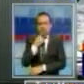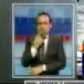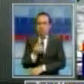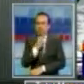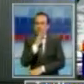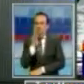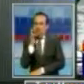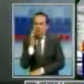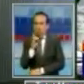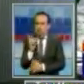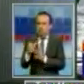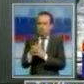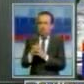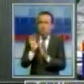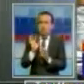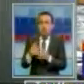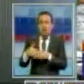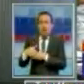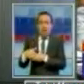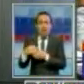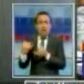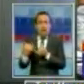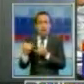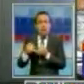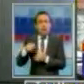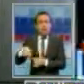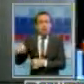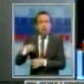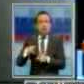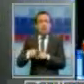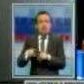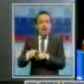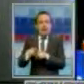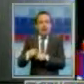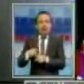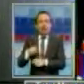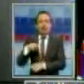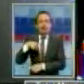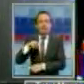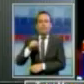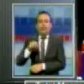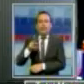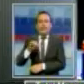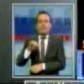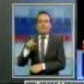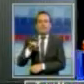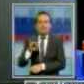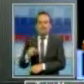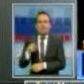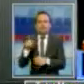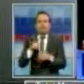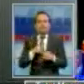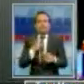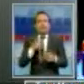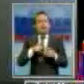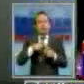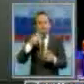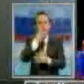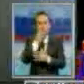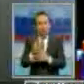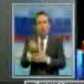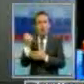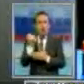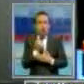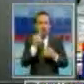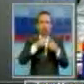Parisi. No. Yo sigo siendo amigo de los hermanos Parisi. Nos ayudaron con las placas solares, con el movimiento social. La pregunta y es: ¿si van a seguir